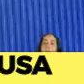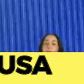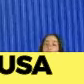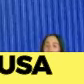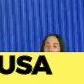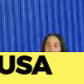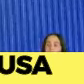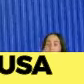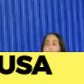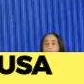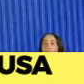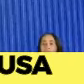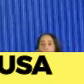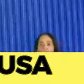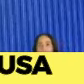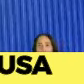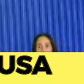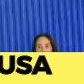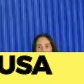Blinken